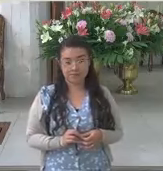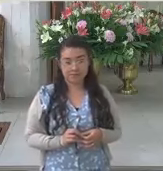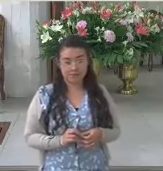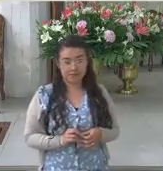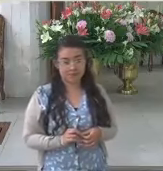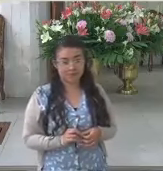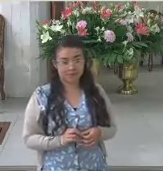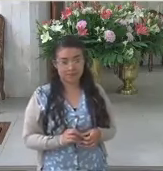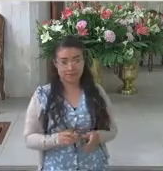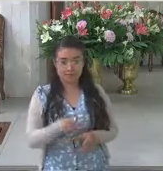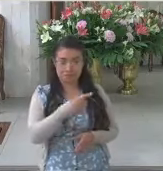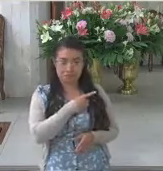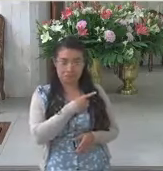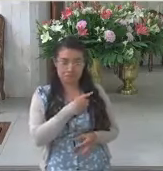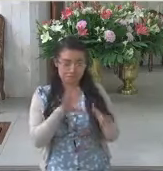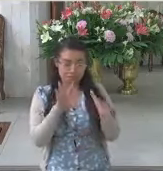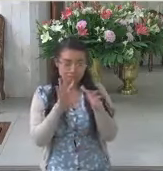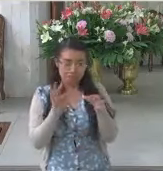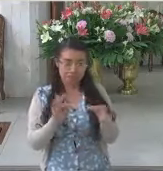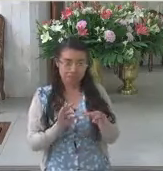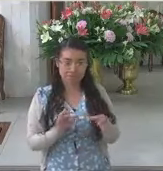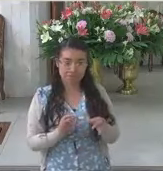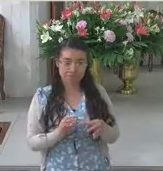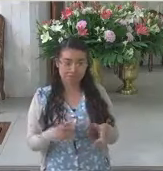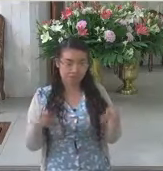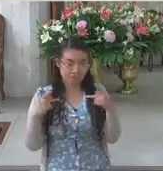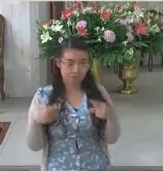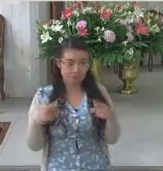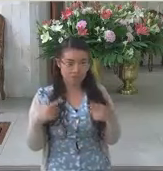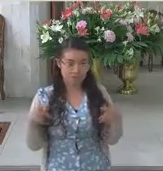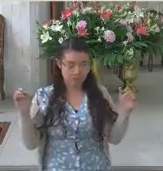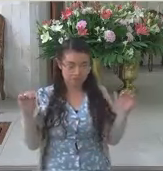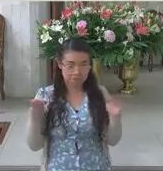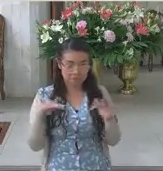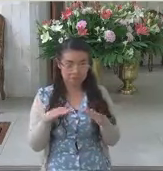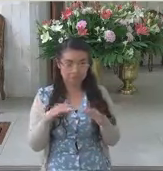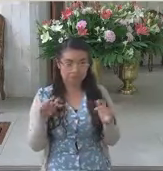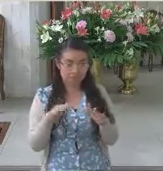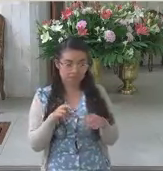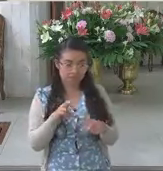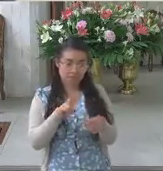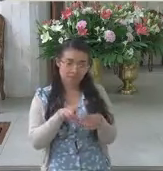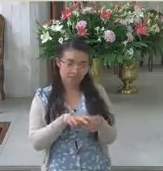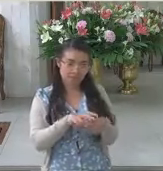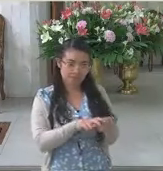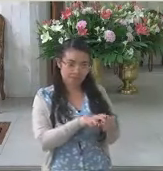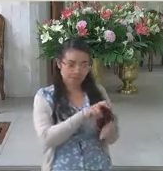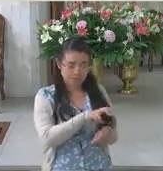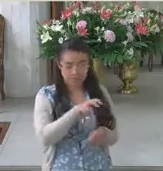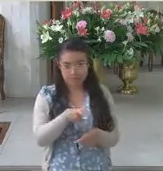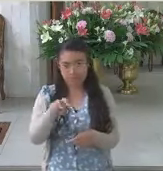los templos a los que nos están siguiendo en las transmisiones que no se deben hacer